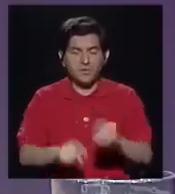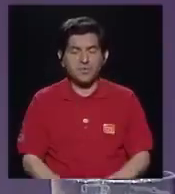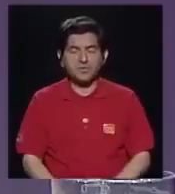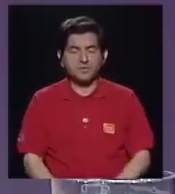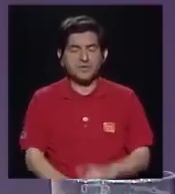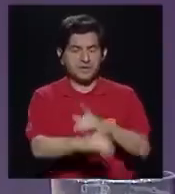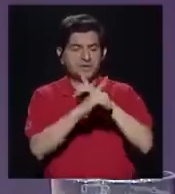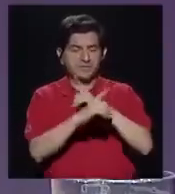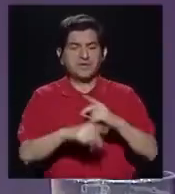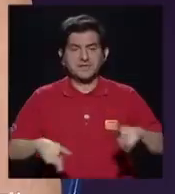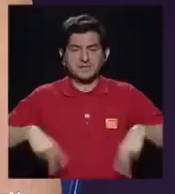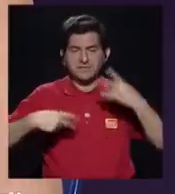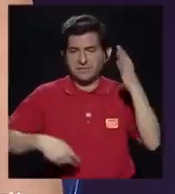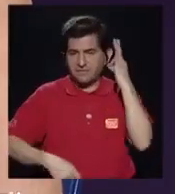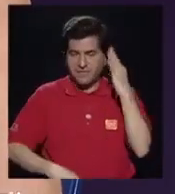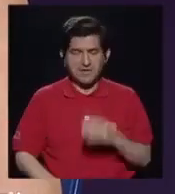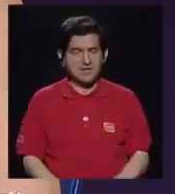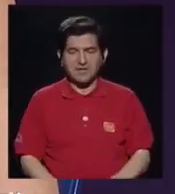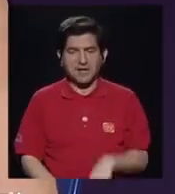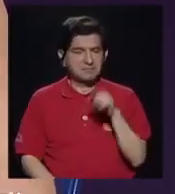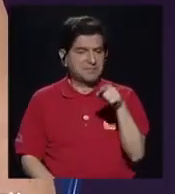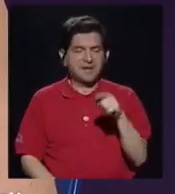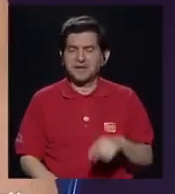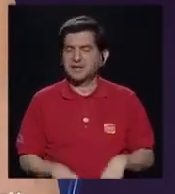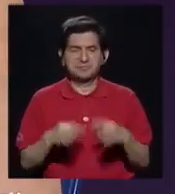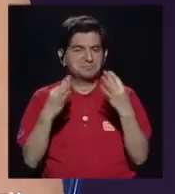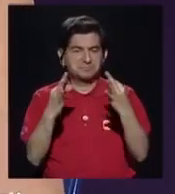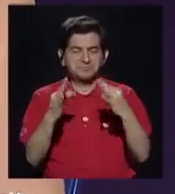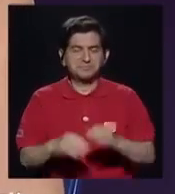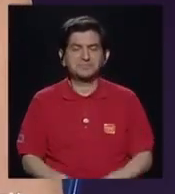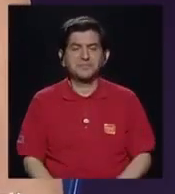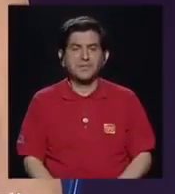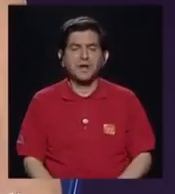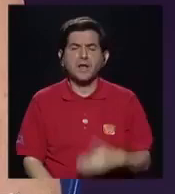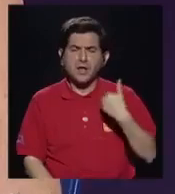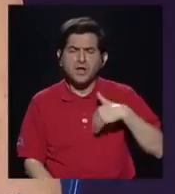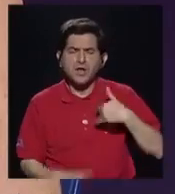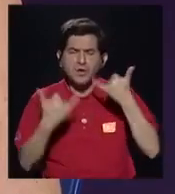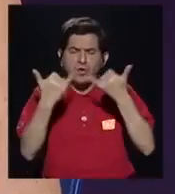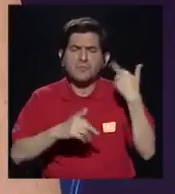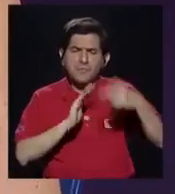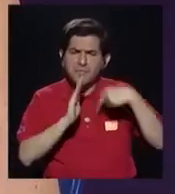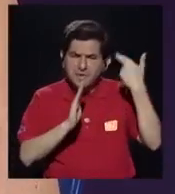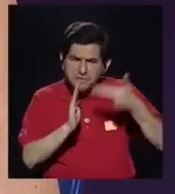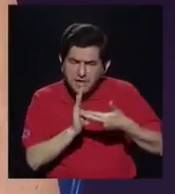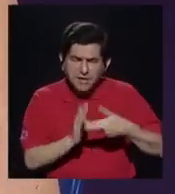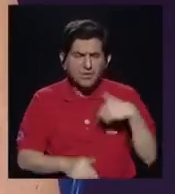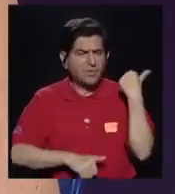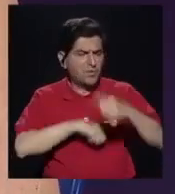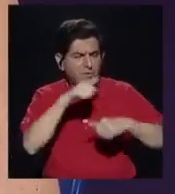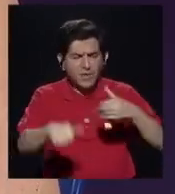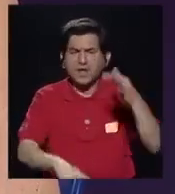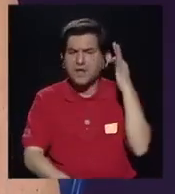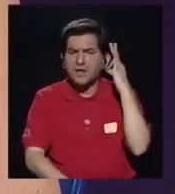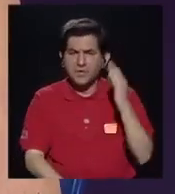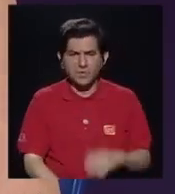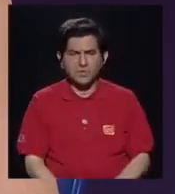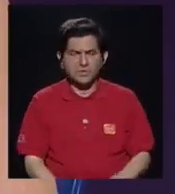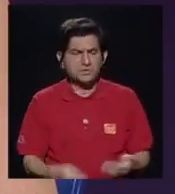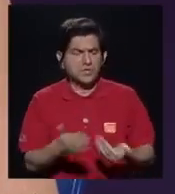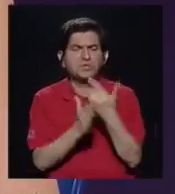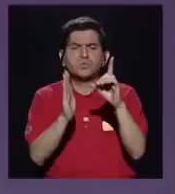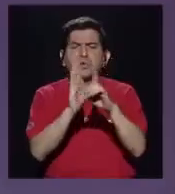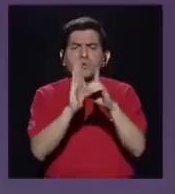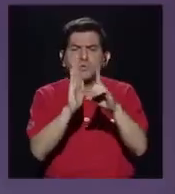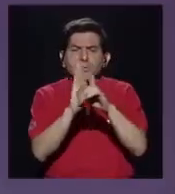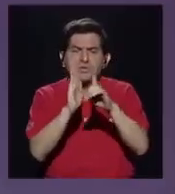vida de las mujeres quería preguntarte bueno Cuál es el papel de los hombres en en este momento digamos frente a las luchas de las mujeres este los